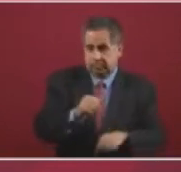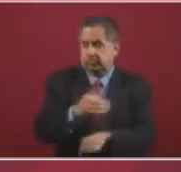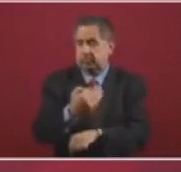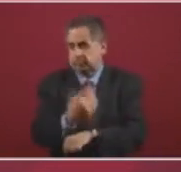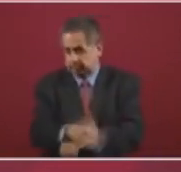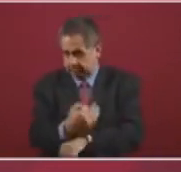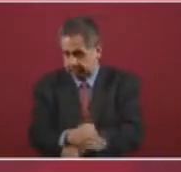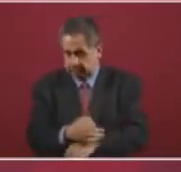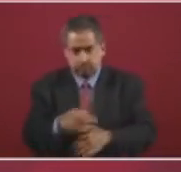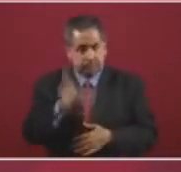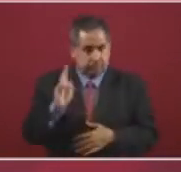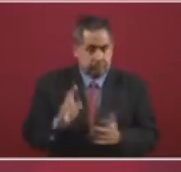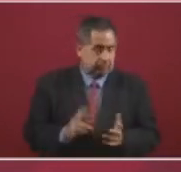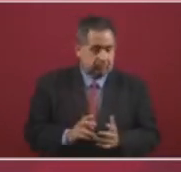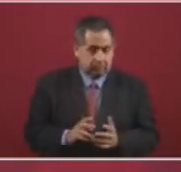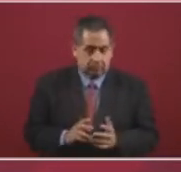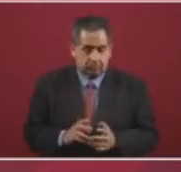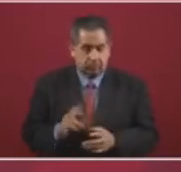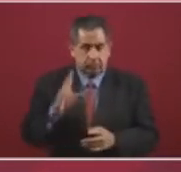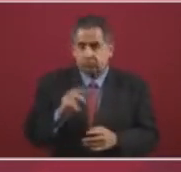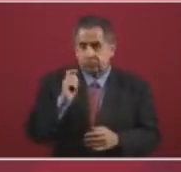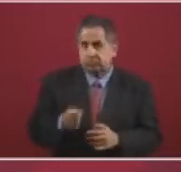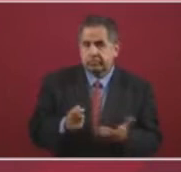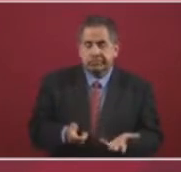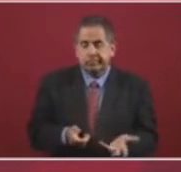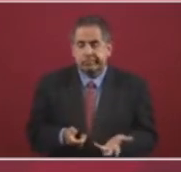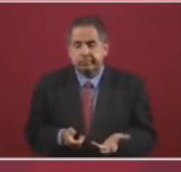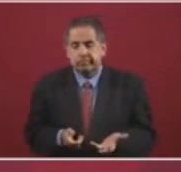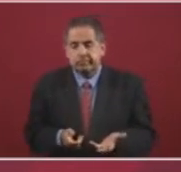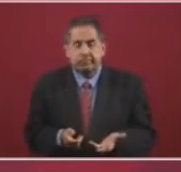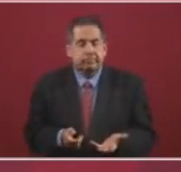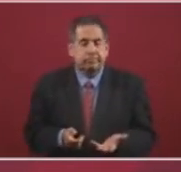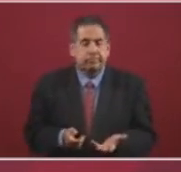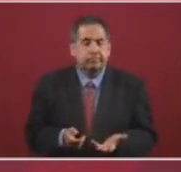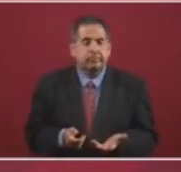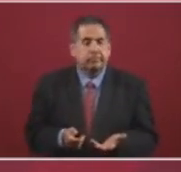provisionales, pero eso no significa de que